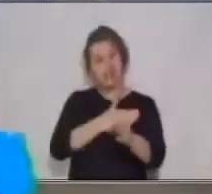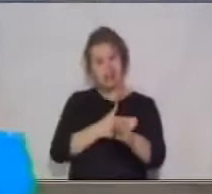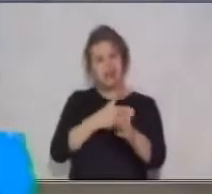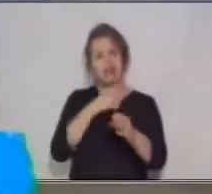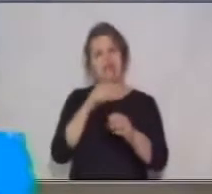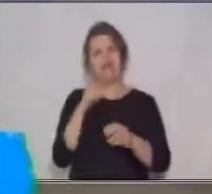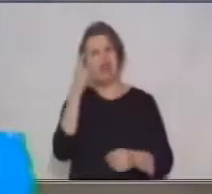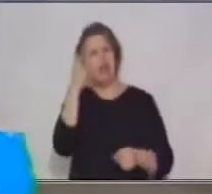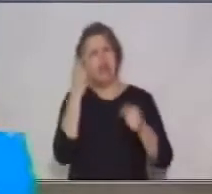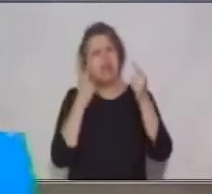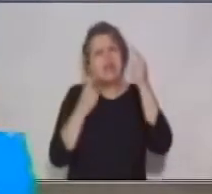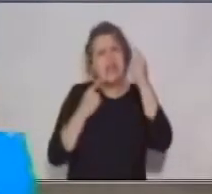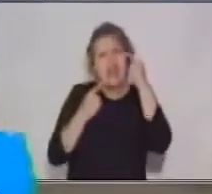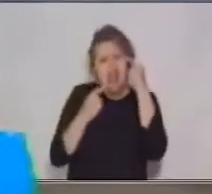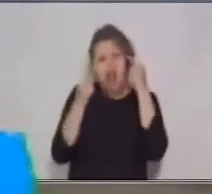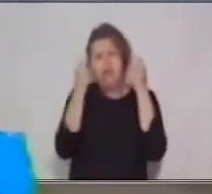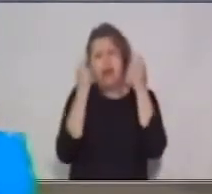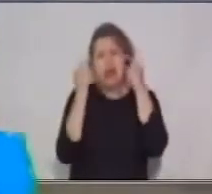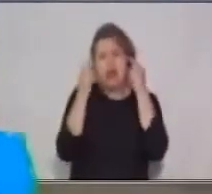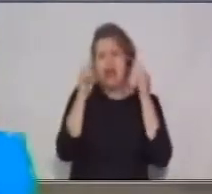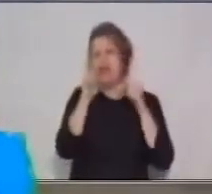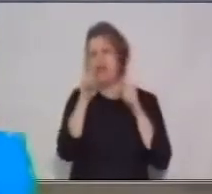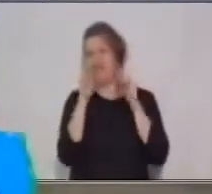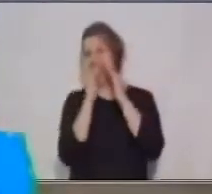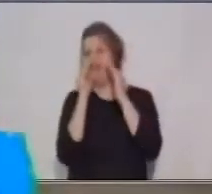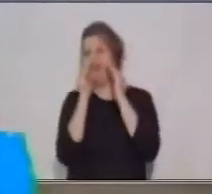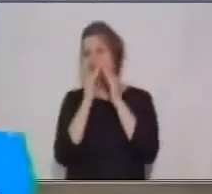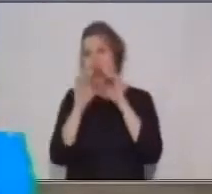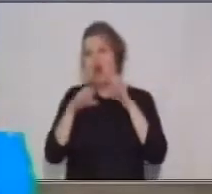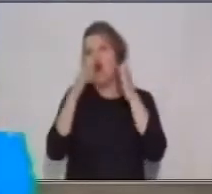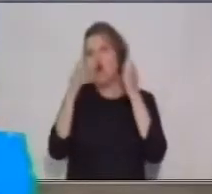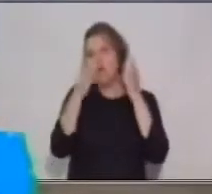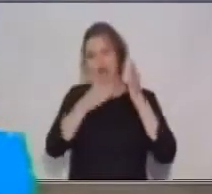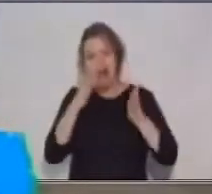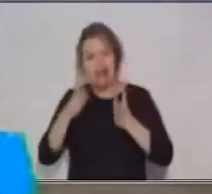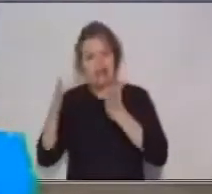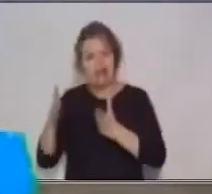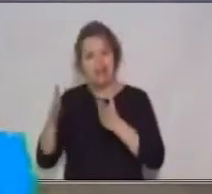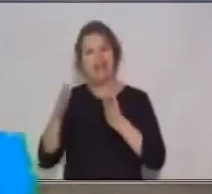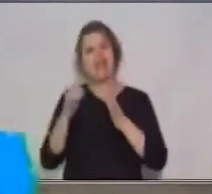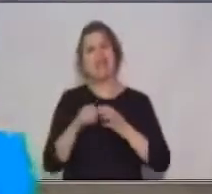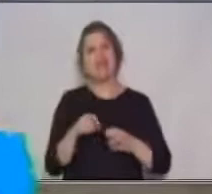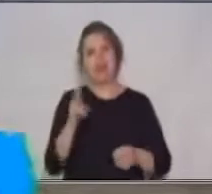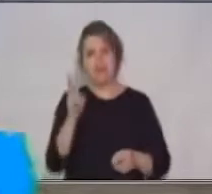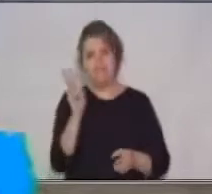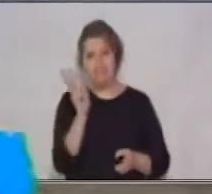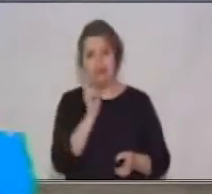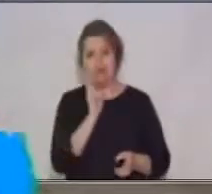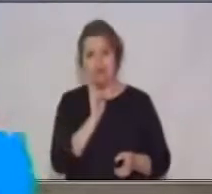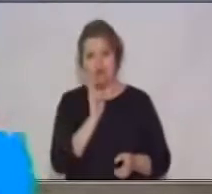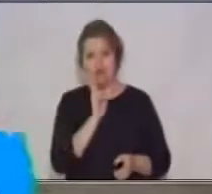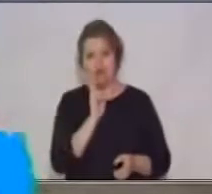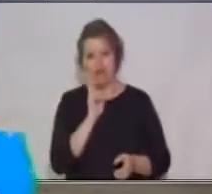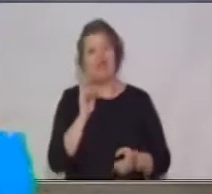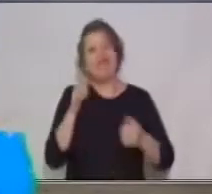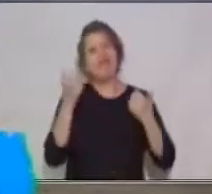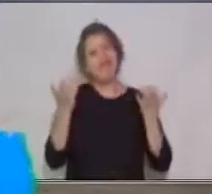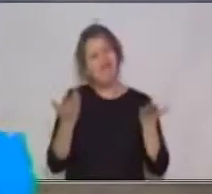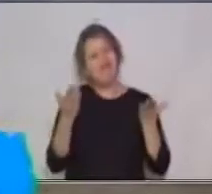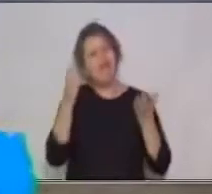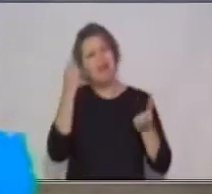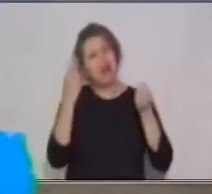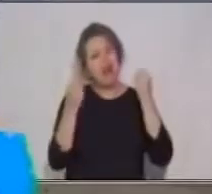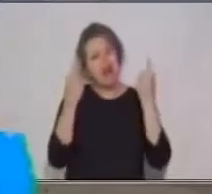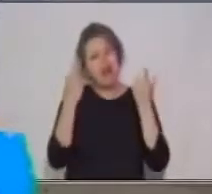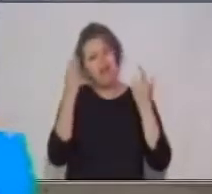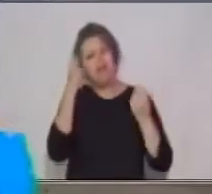a pensarnos allí en casa cómo podemos clasificar la definición del verbo. Y por